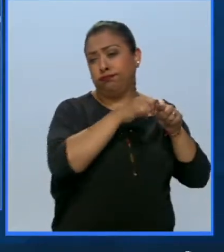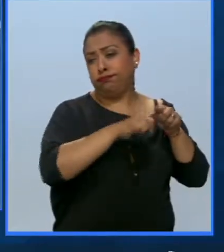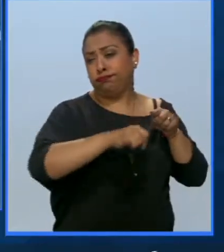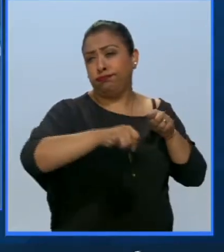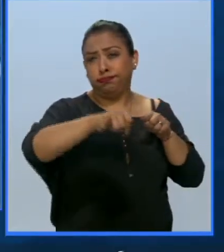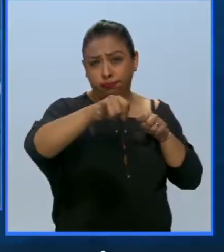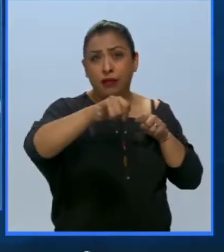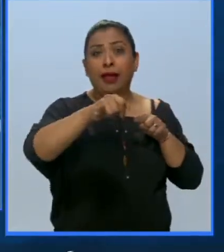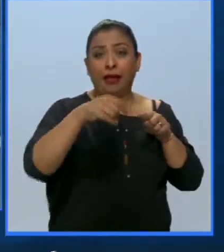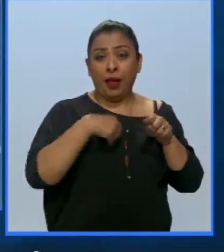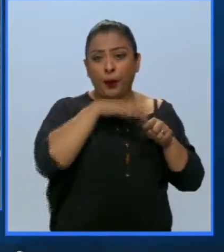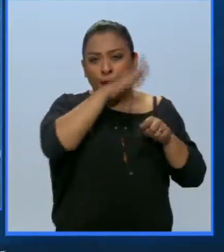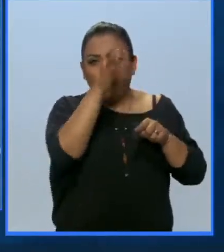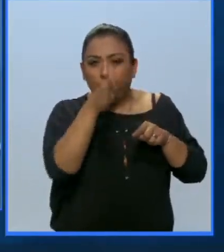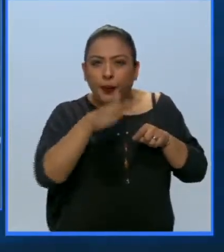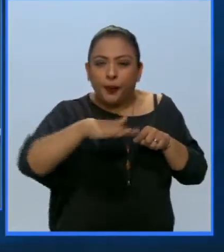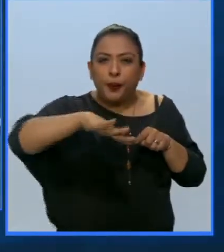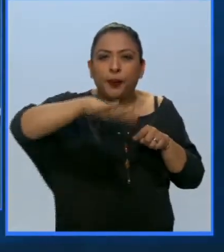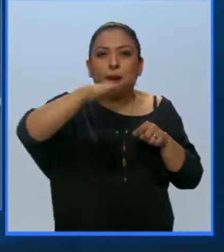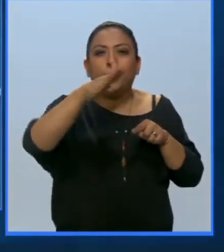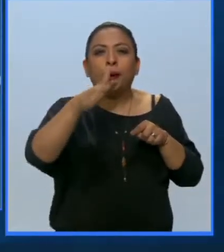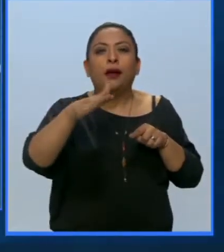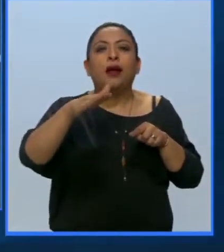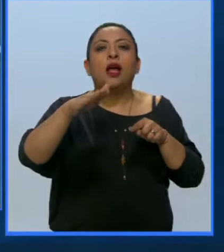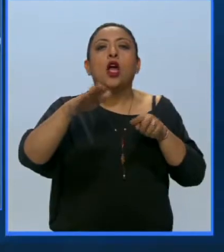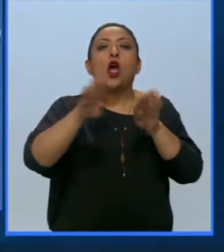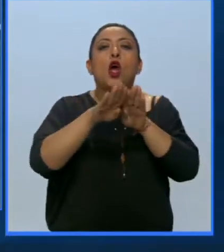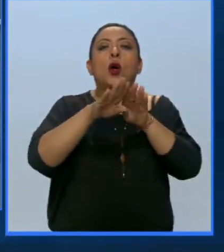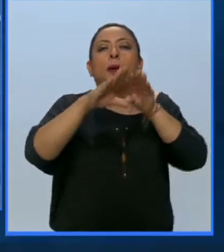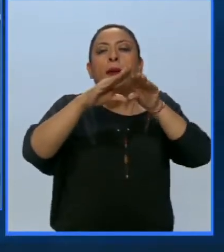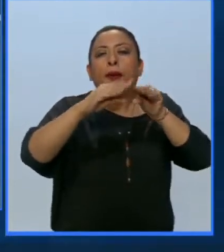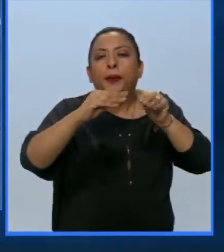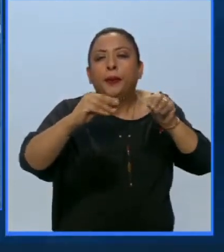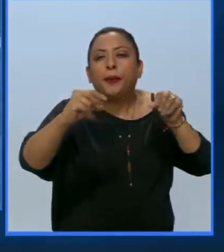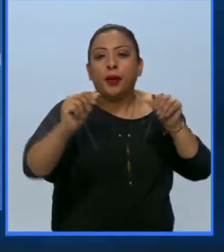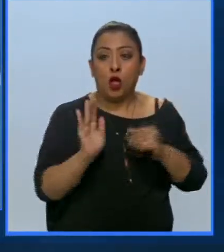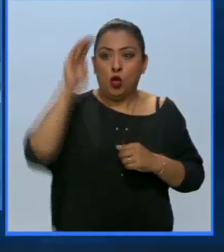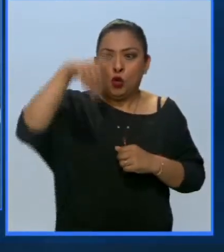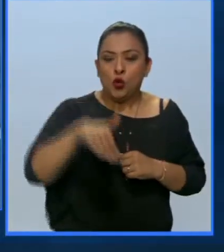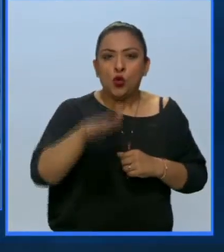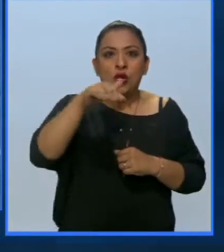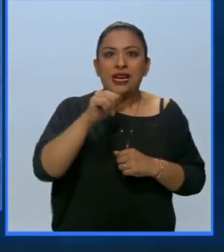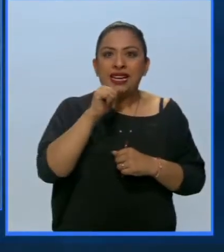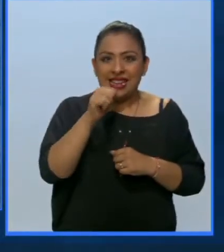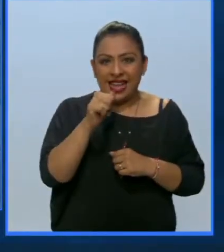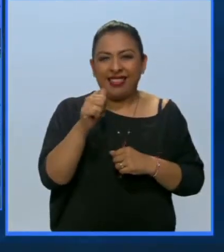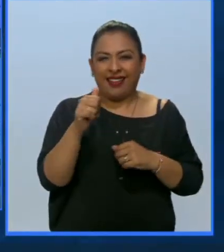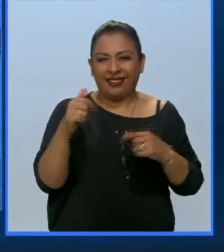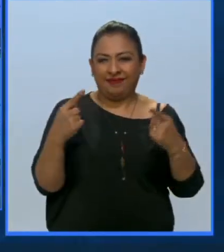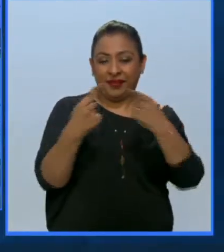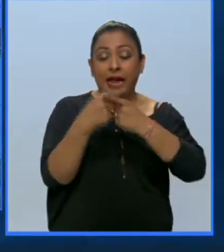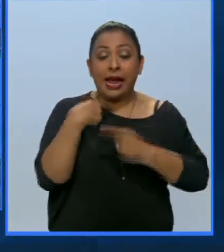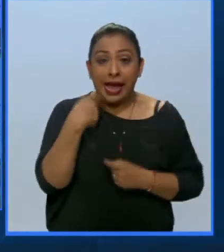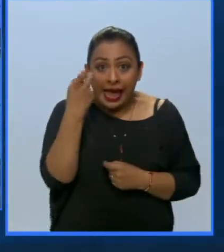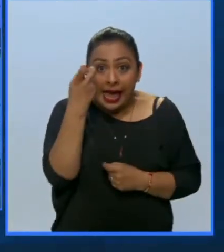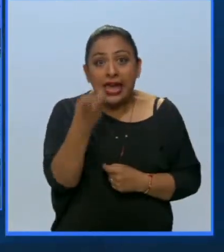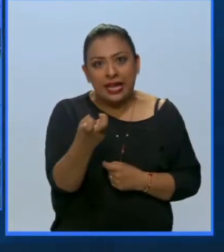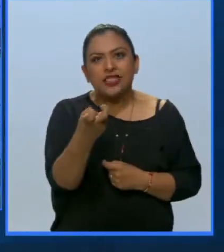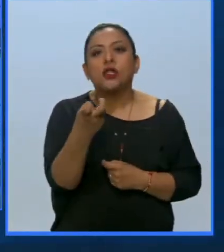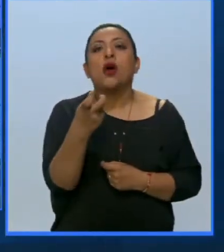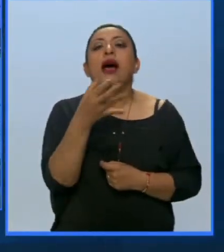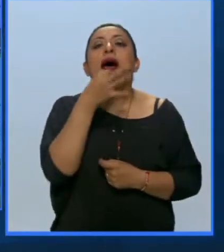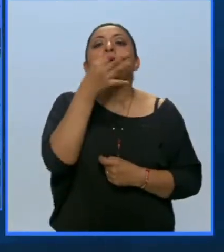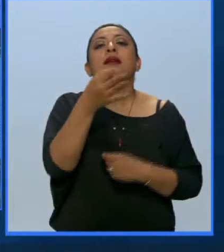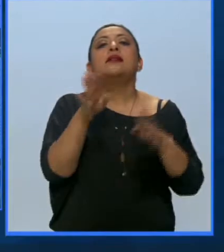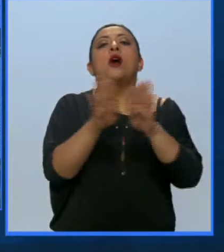todas estas ondas, su amplitud murió, se disipó, se atenuó con la distancia. Y eso ya, digamos,